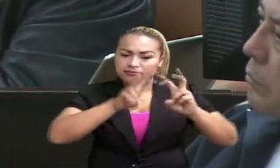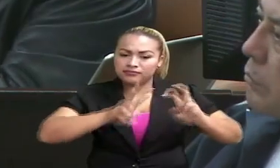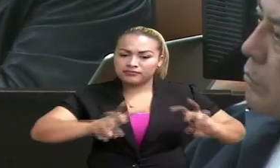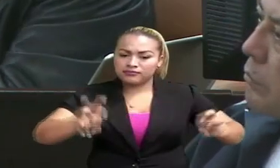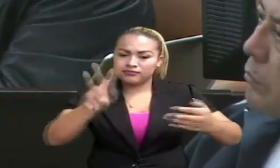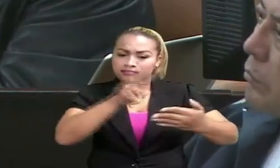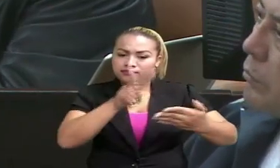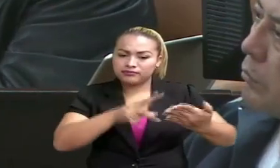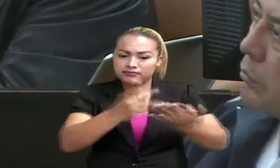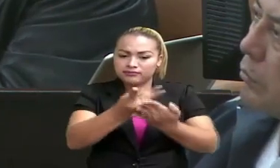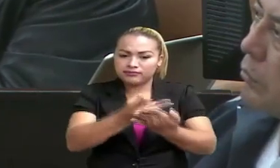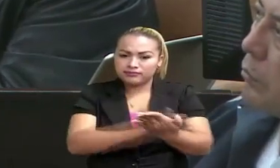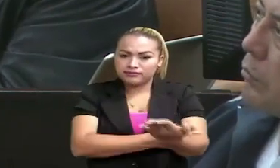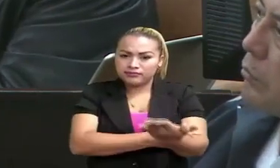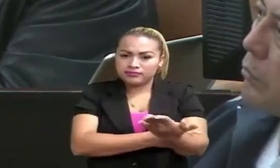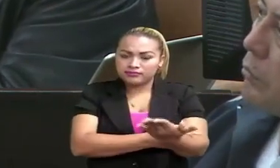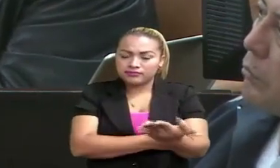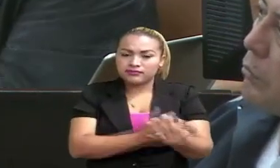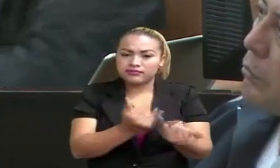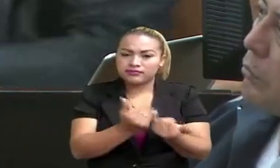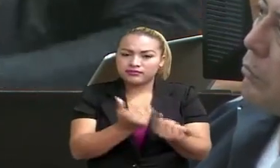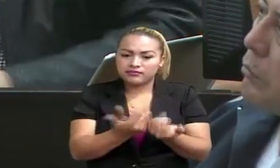presupuesto y sinceré el gasto.